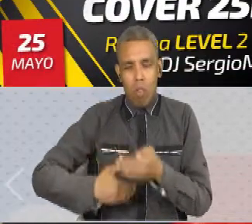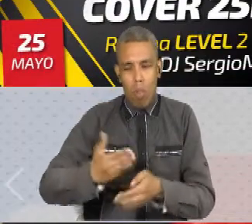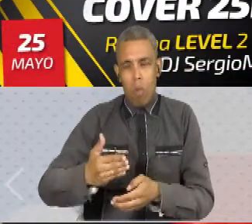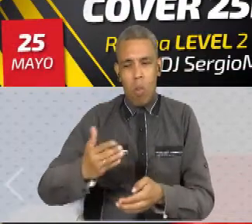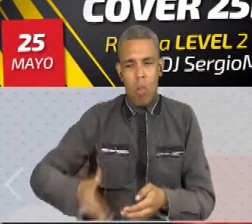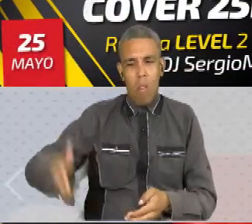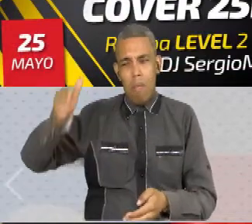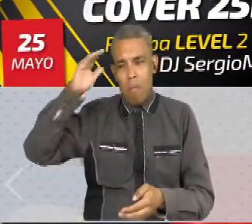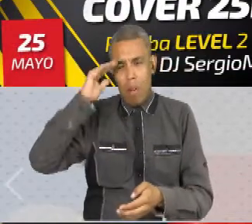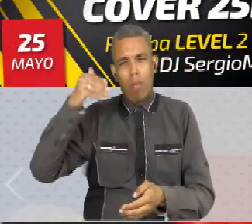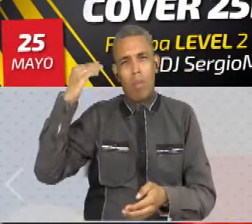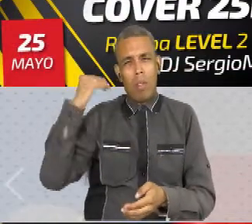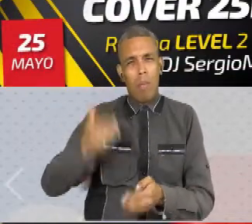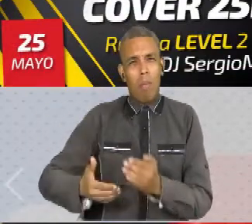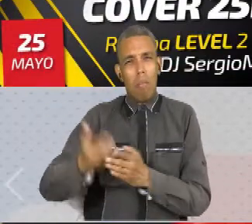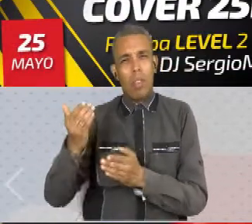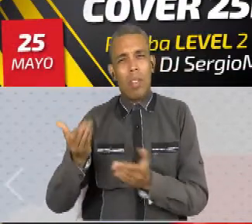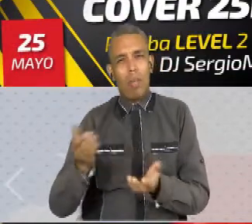en algunas presentaciones,